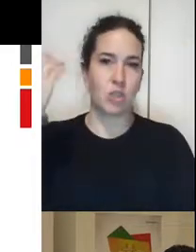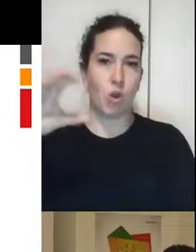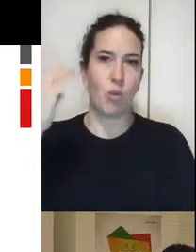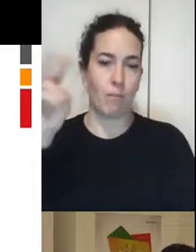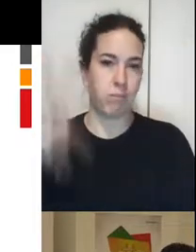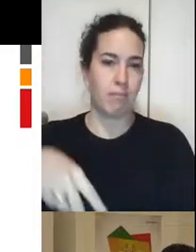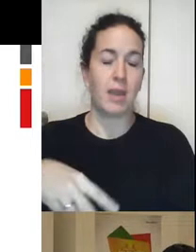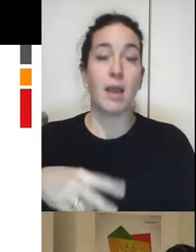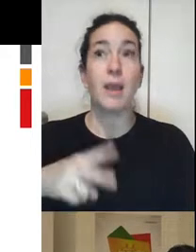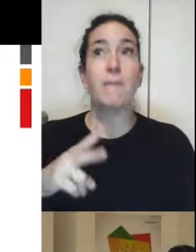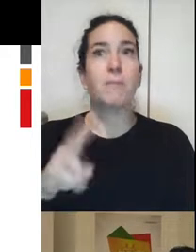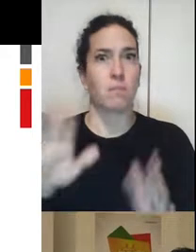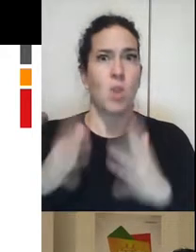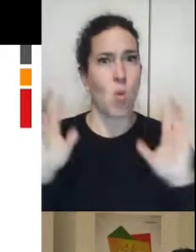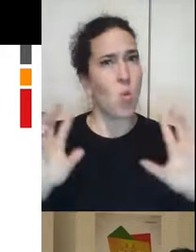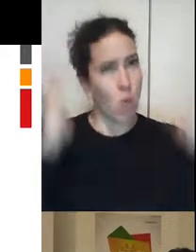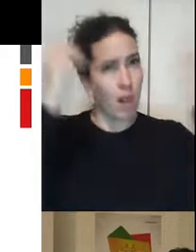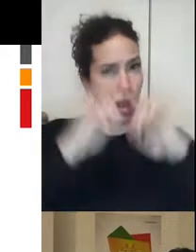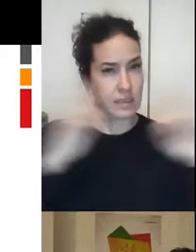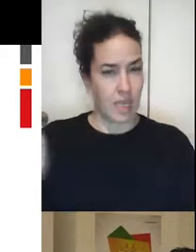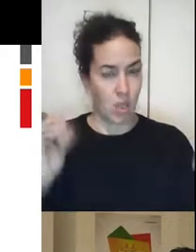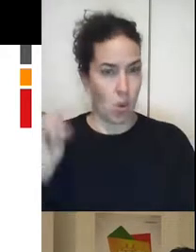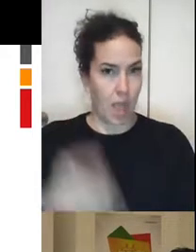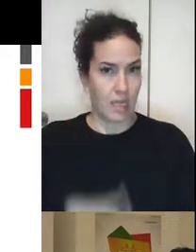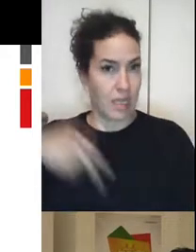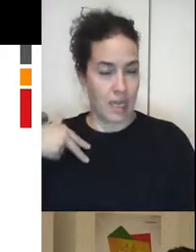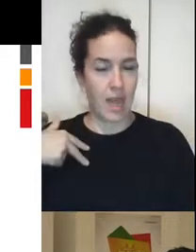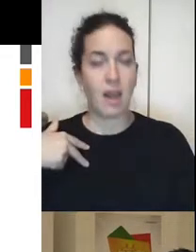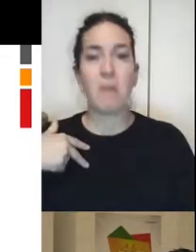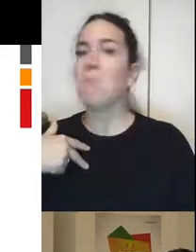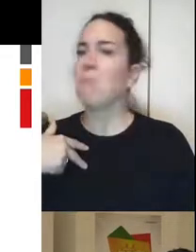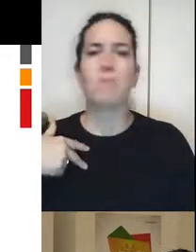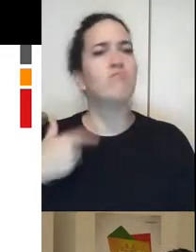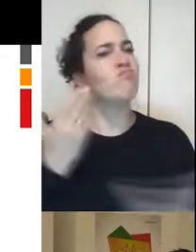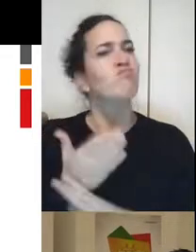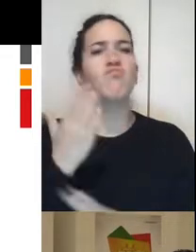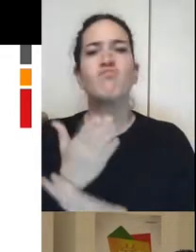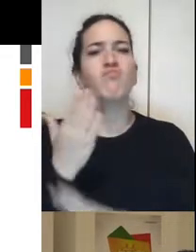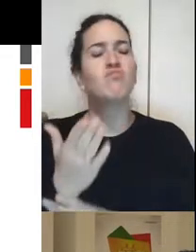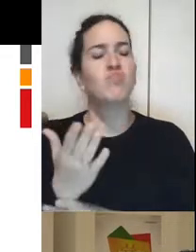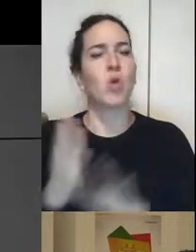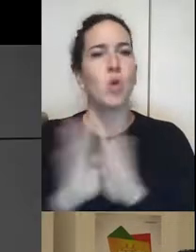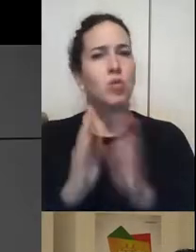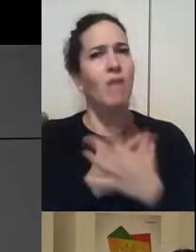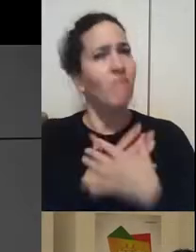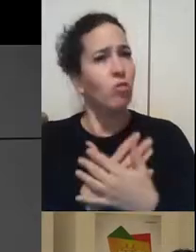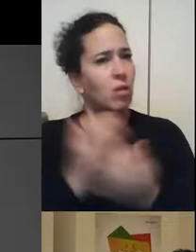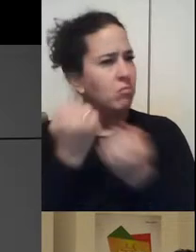pues a pesar de una huelga nacional que hubo este año, y no siendo de carácter voluntario, pues no se ha